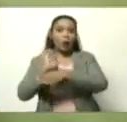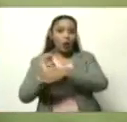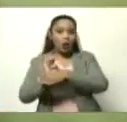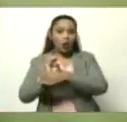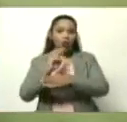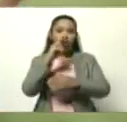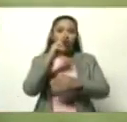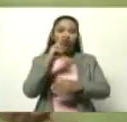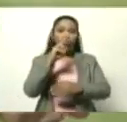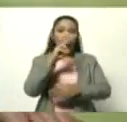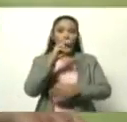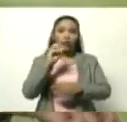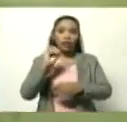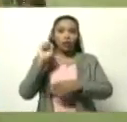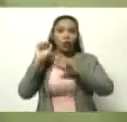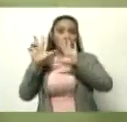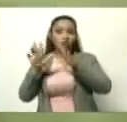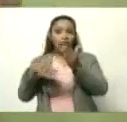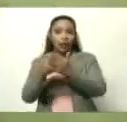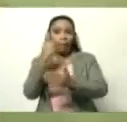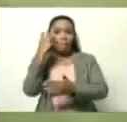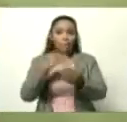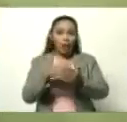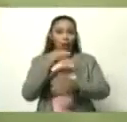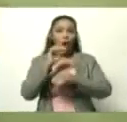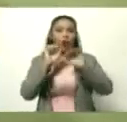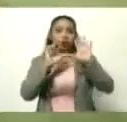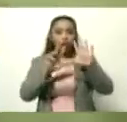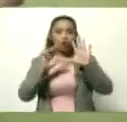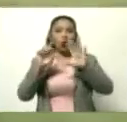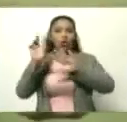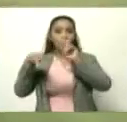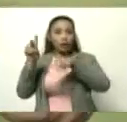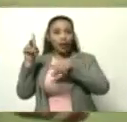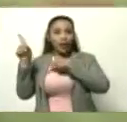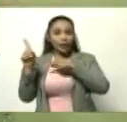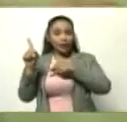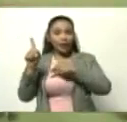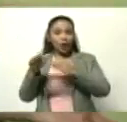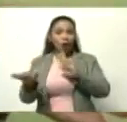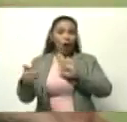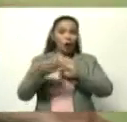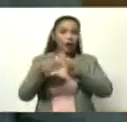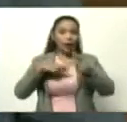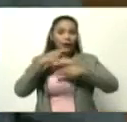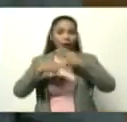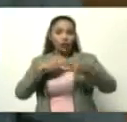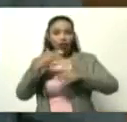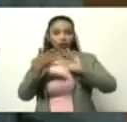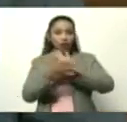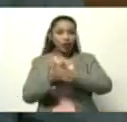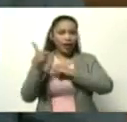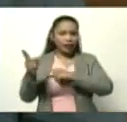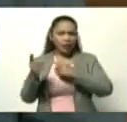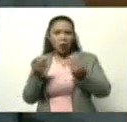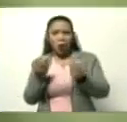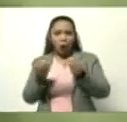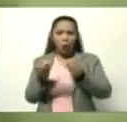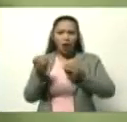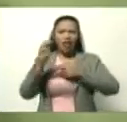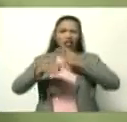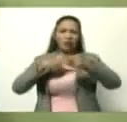1812 luego la reacción realista que es una contrarrevolución una contra así pues en una contrarrevolución